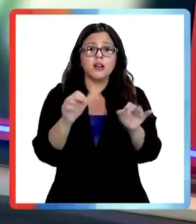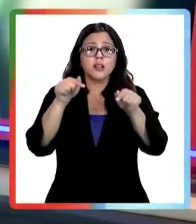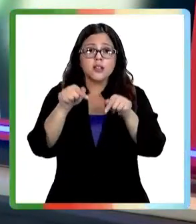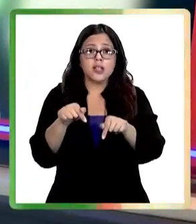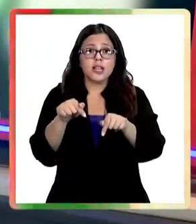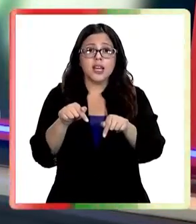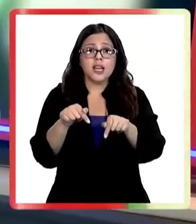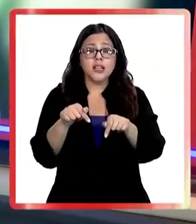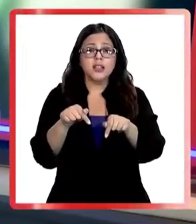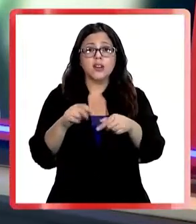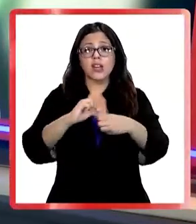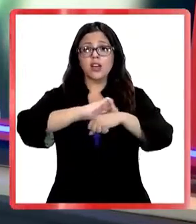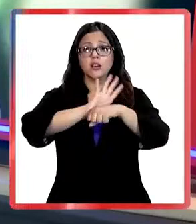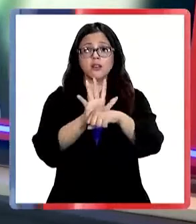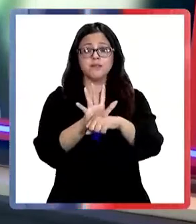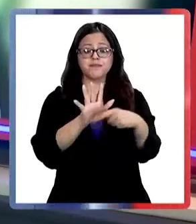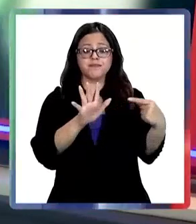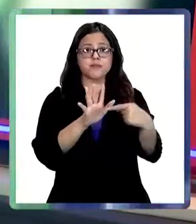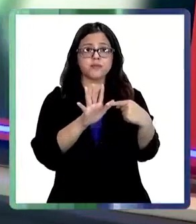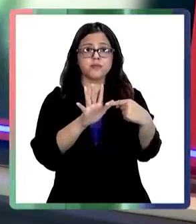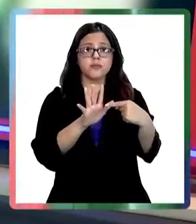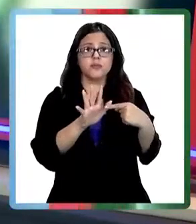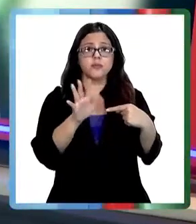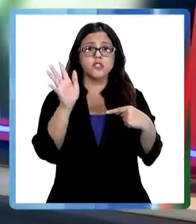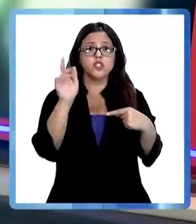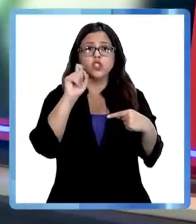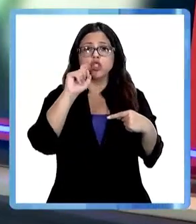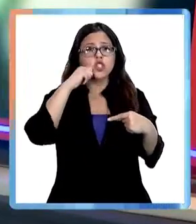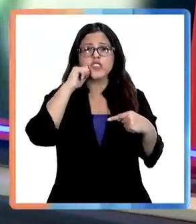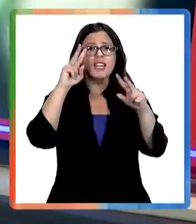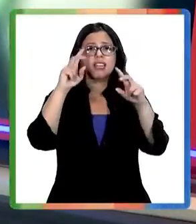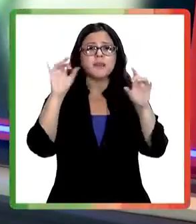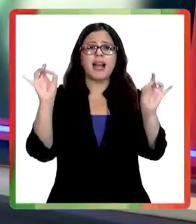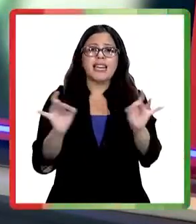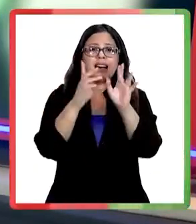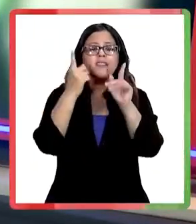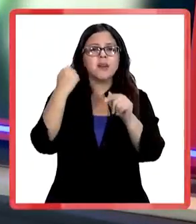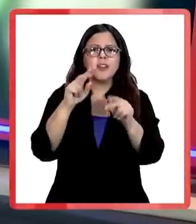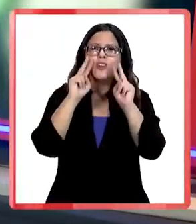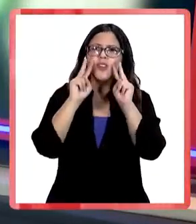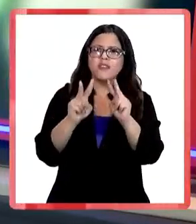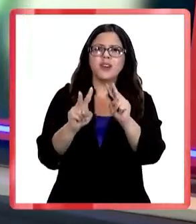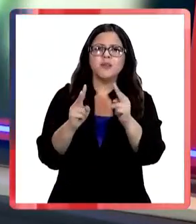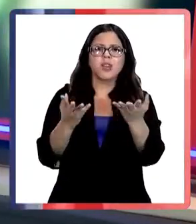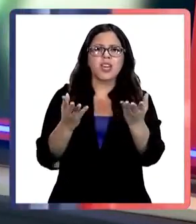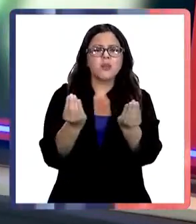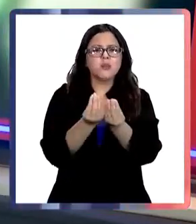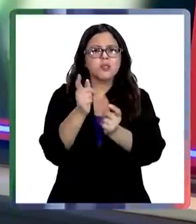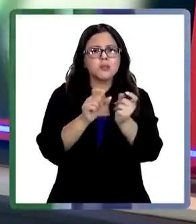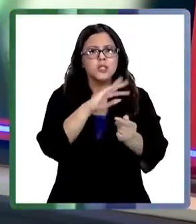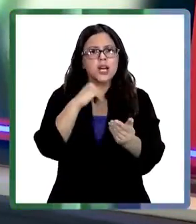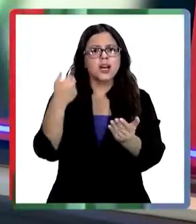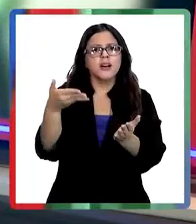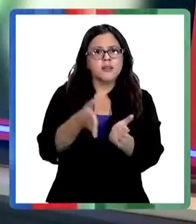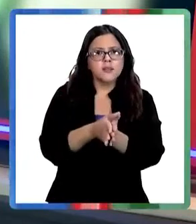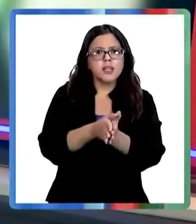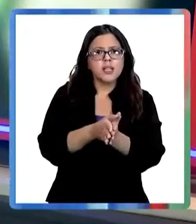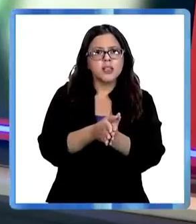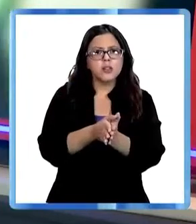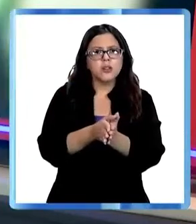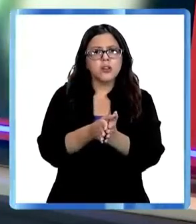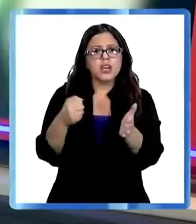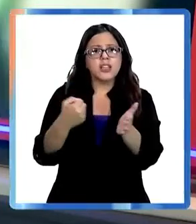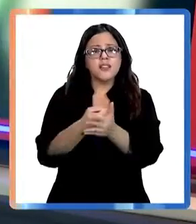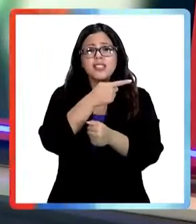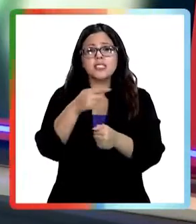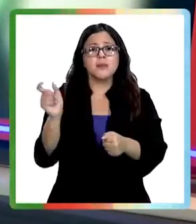virus, me refiero al COVID-19, no está provocando infecciones tan graves, sin embargo seguimos viendo que mueren decenas de personas. Después del último fin de